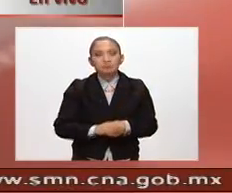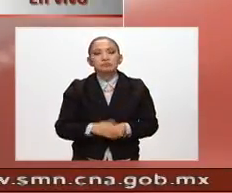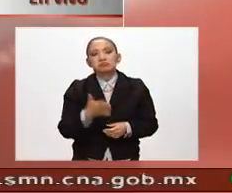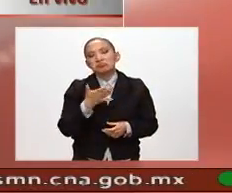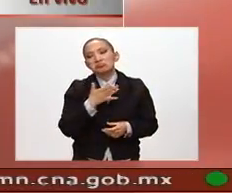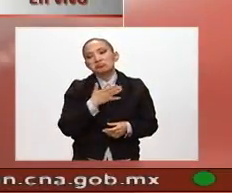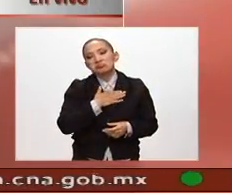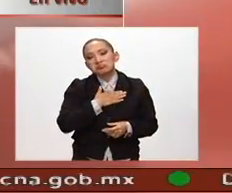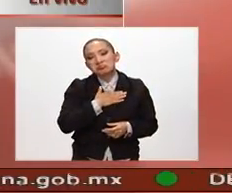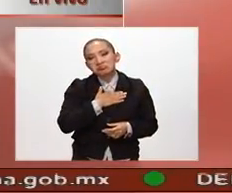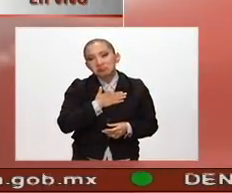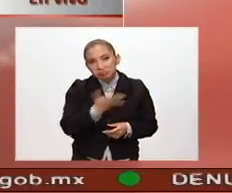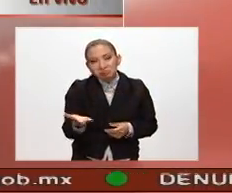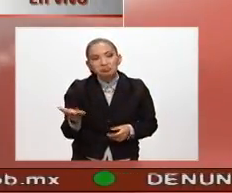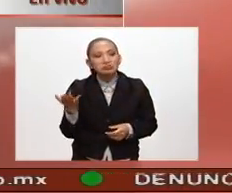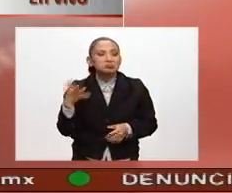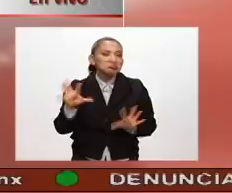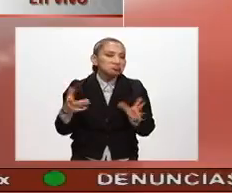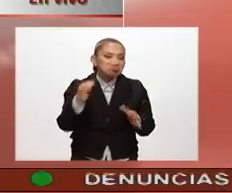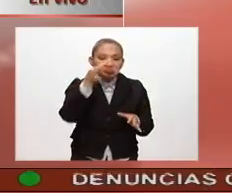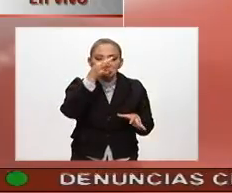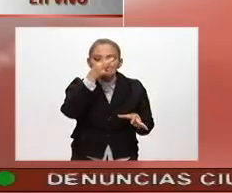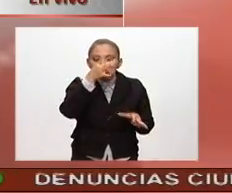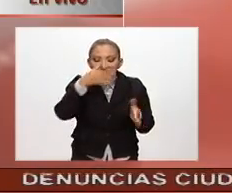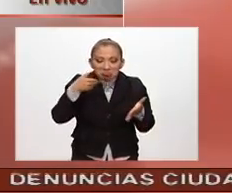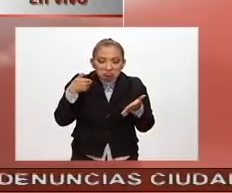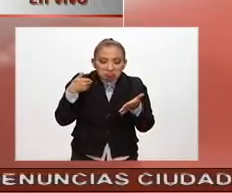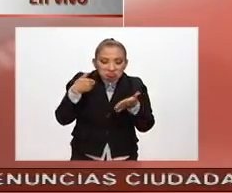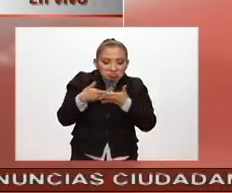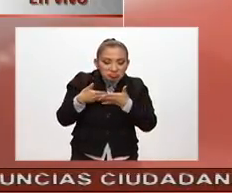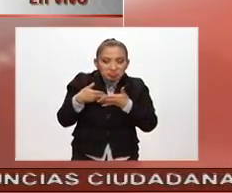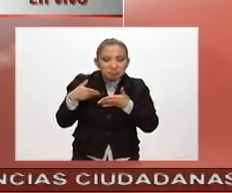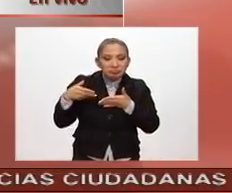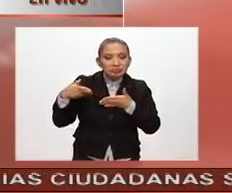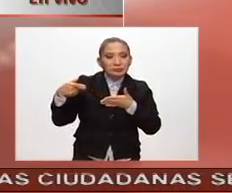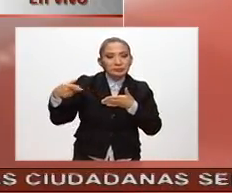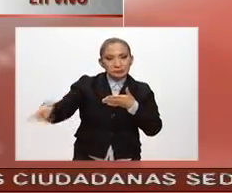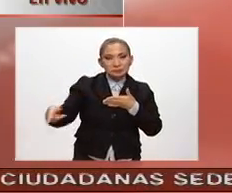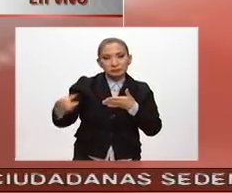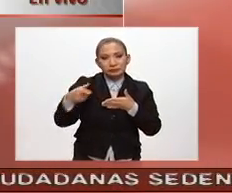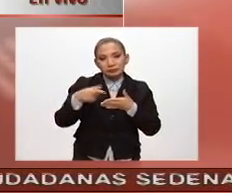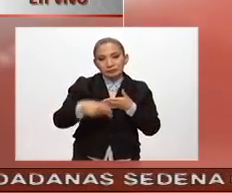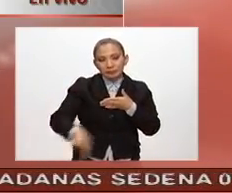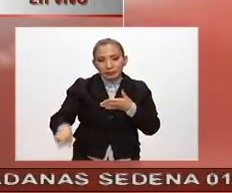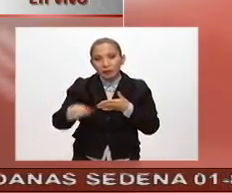Bueno, pues hace pocos minutos el cielo de mi casa